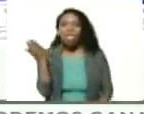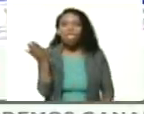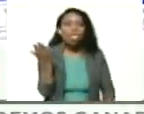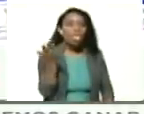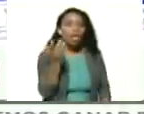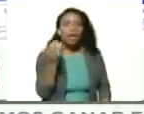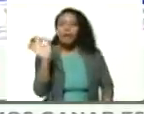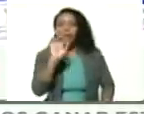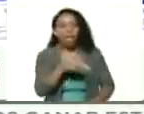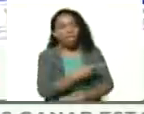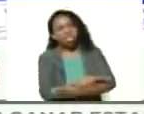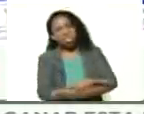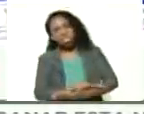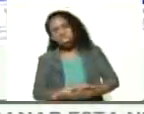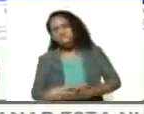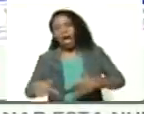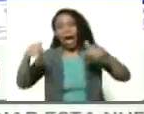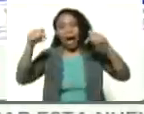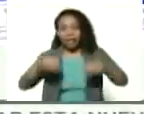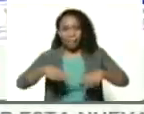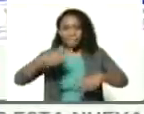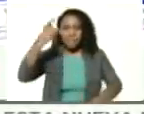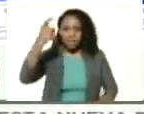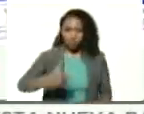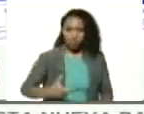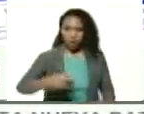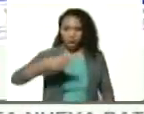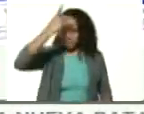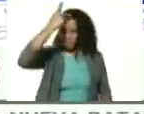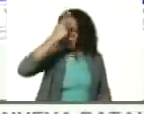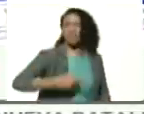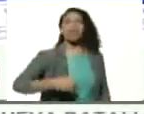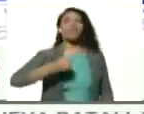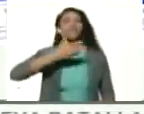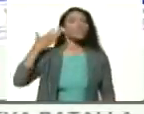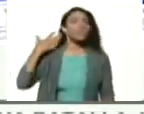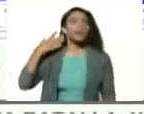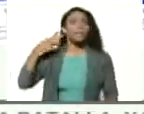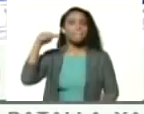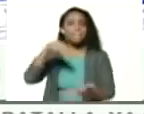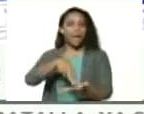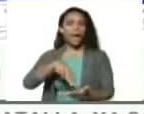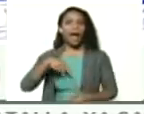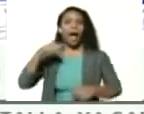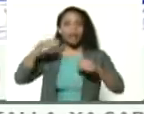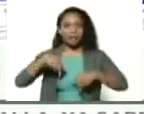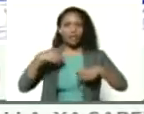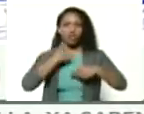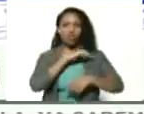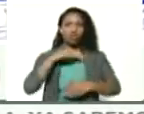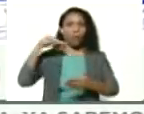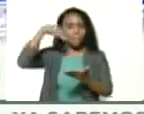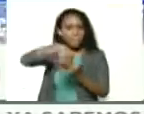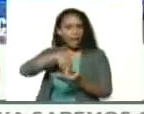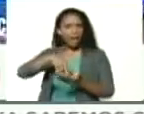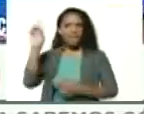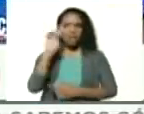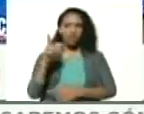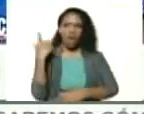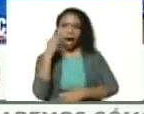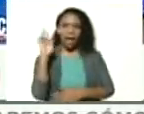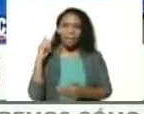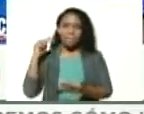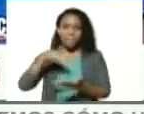gente arrastrada, aquí hay gente digna, honorable y de pie. Aquí estamos de pie, Venezuela está de